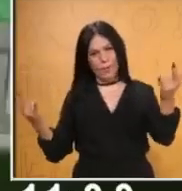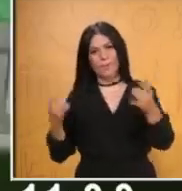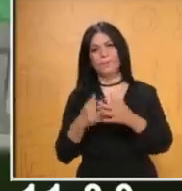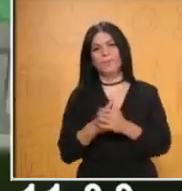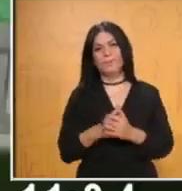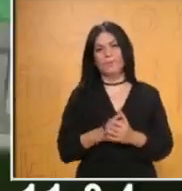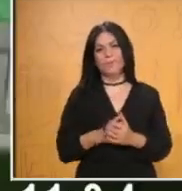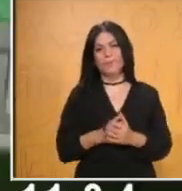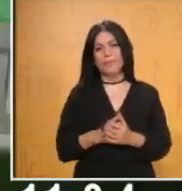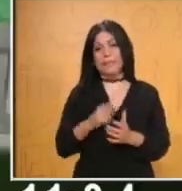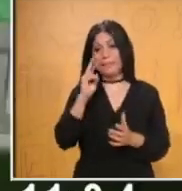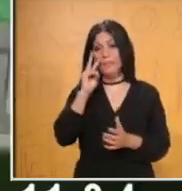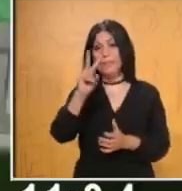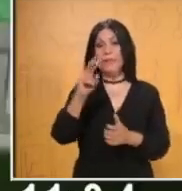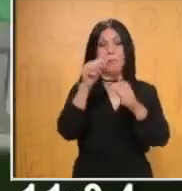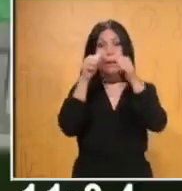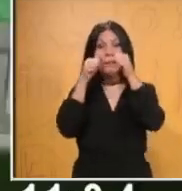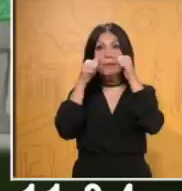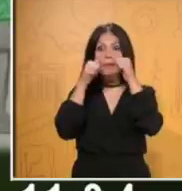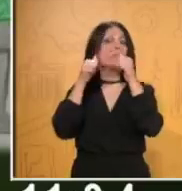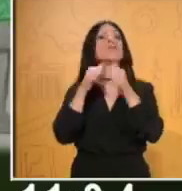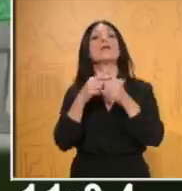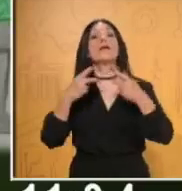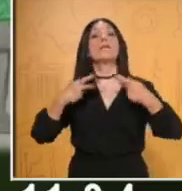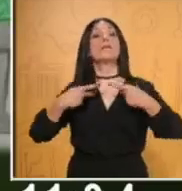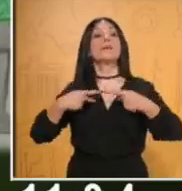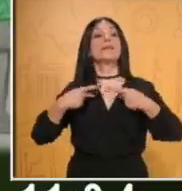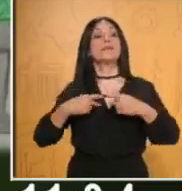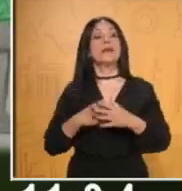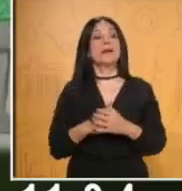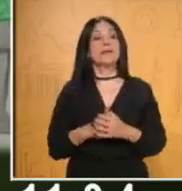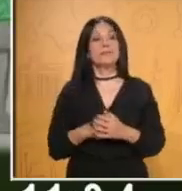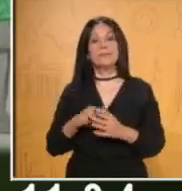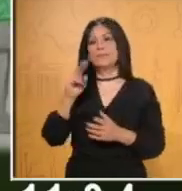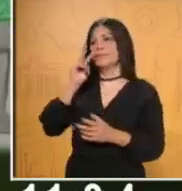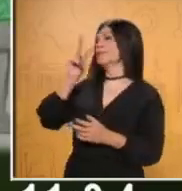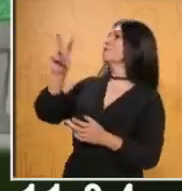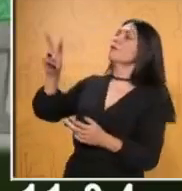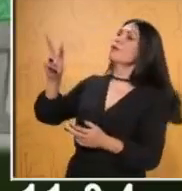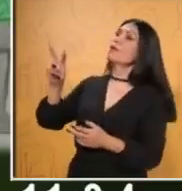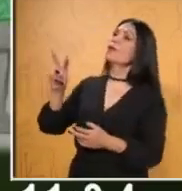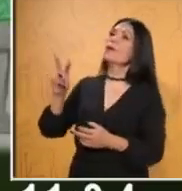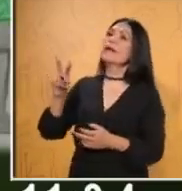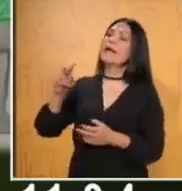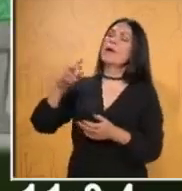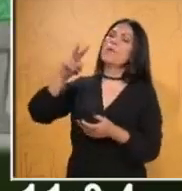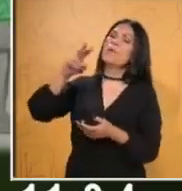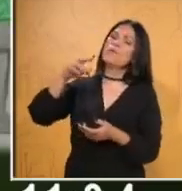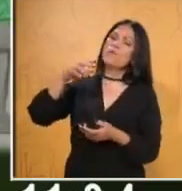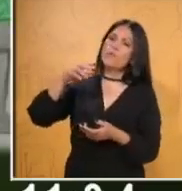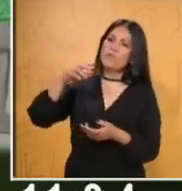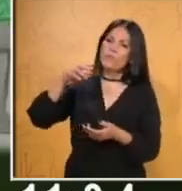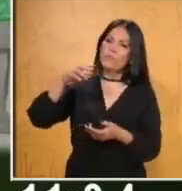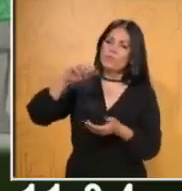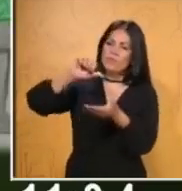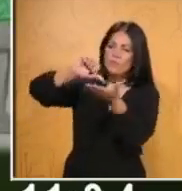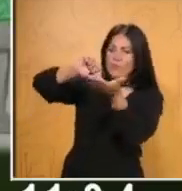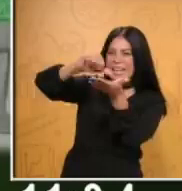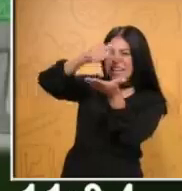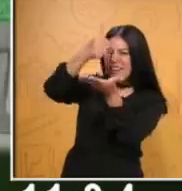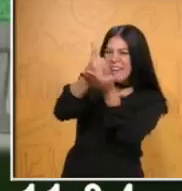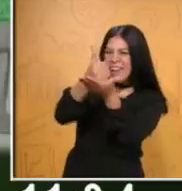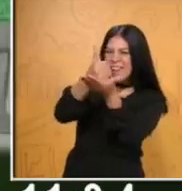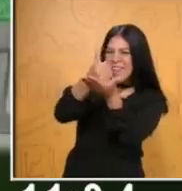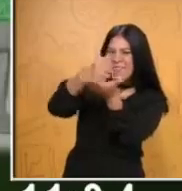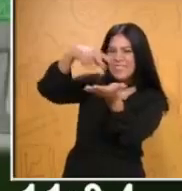contar. En esta ocasión vamos a ver el texto El enano saltarín, Rumpelstiltskin,